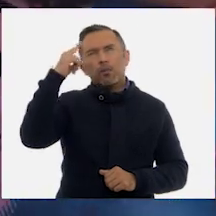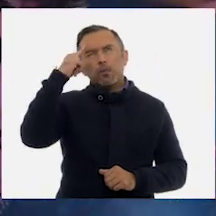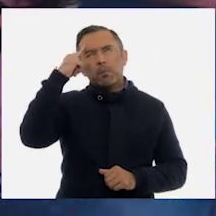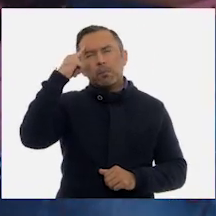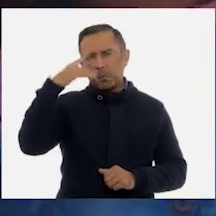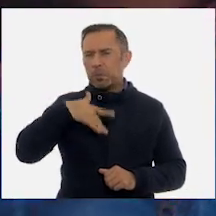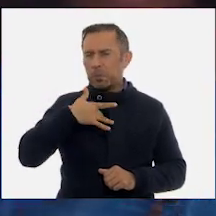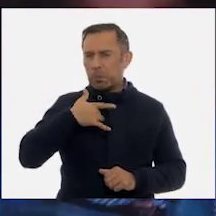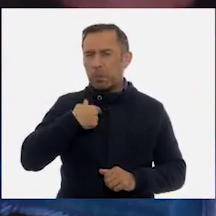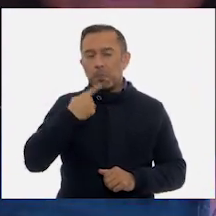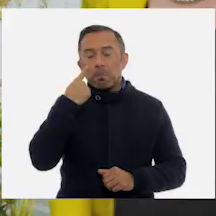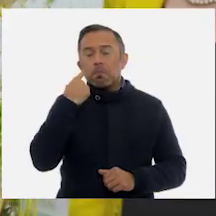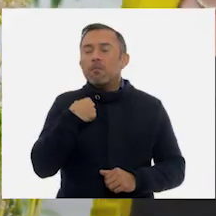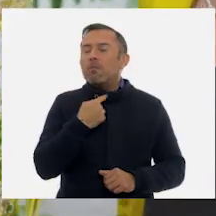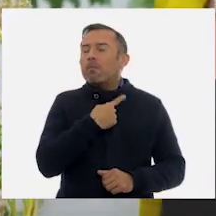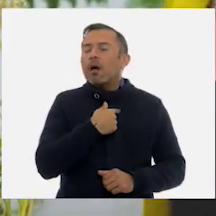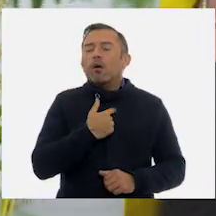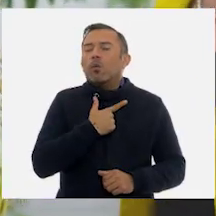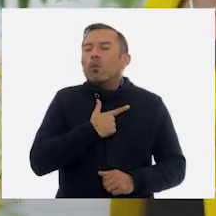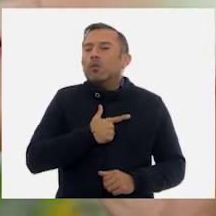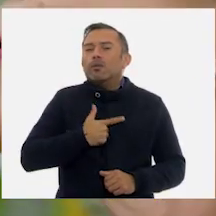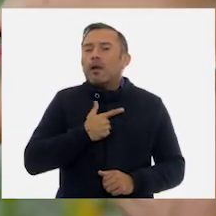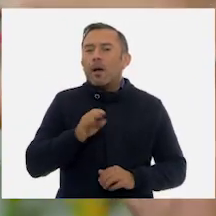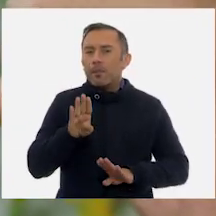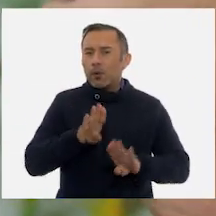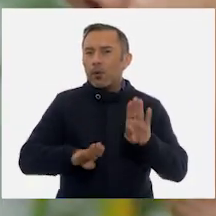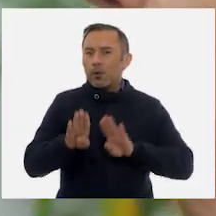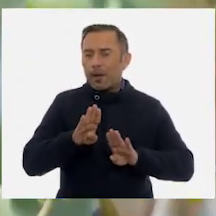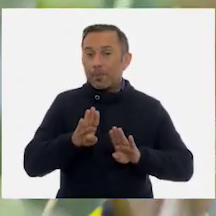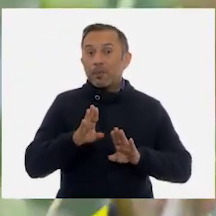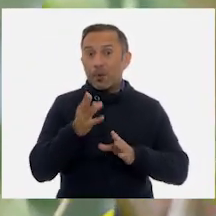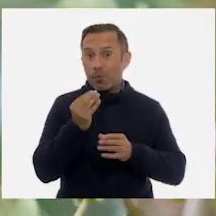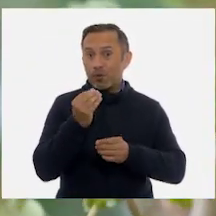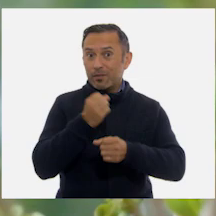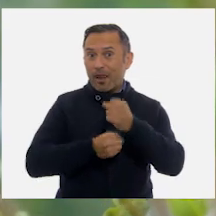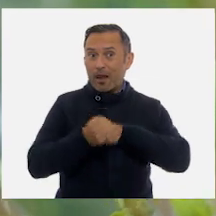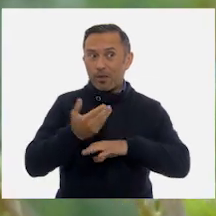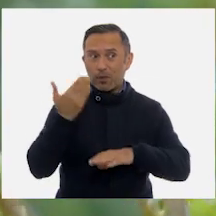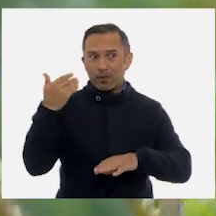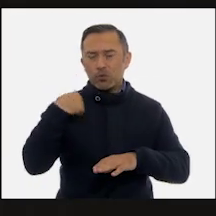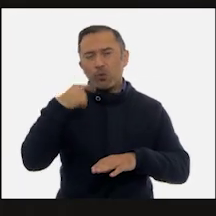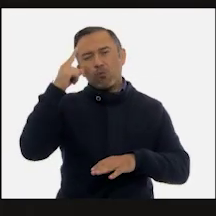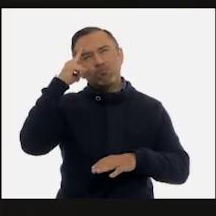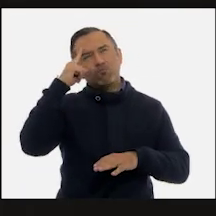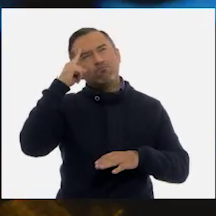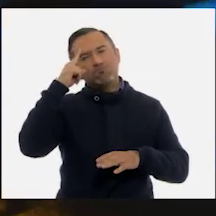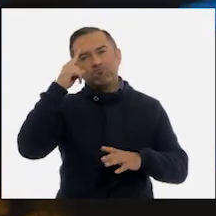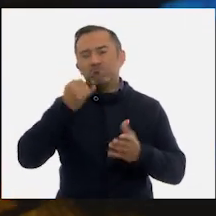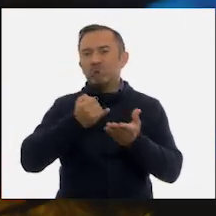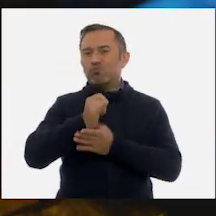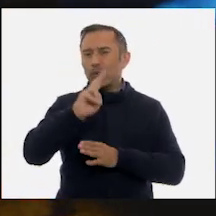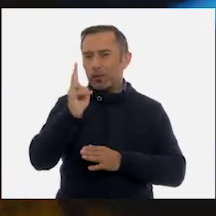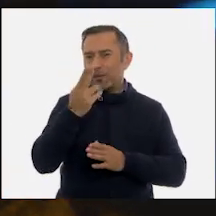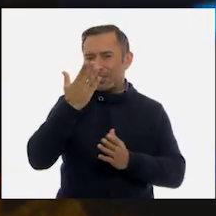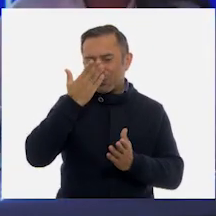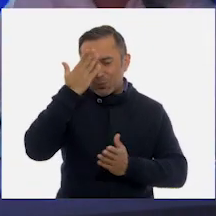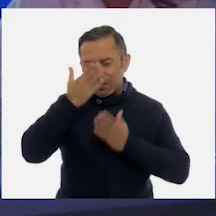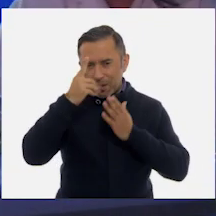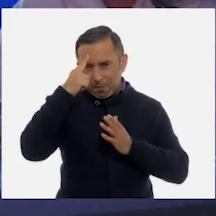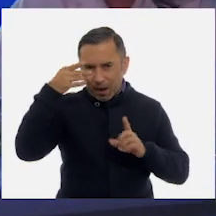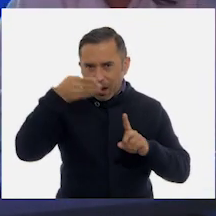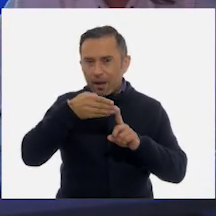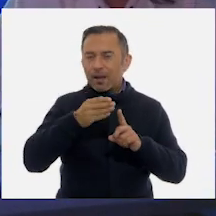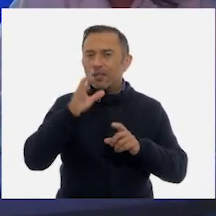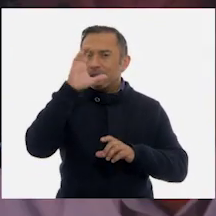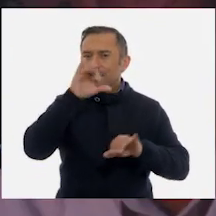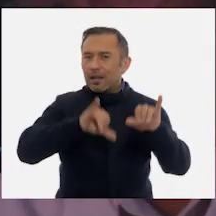biología. Desde hace unos años decidí dedicarle mi vida a la divulgación de la ciencia para tratar de